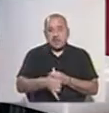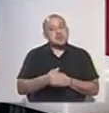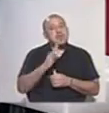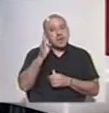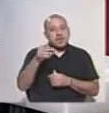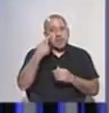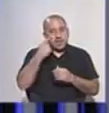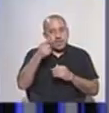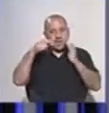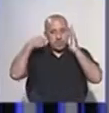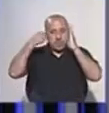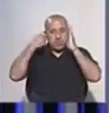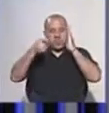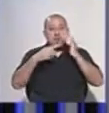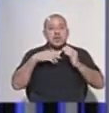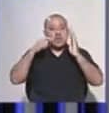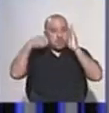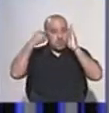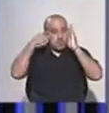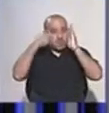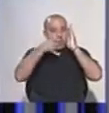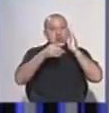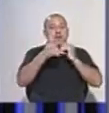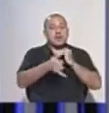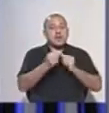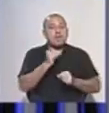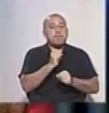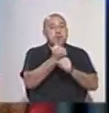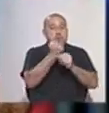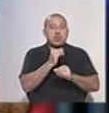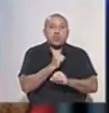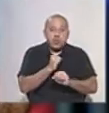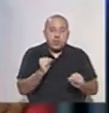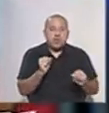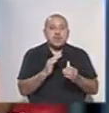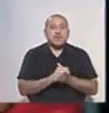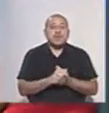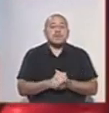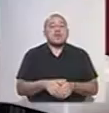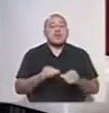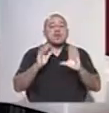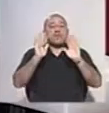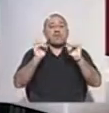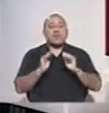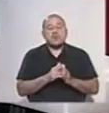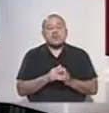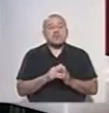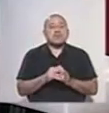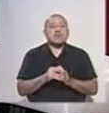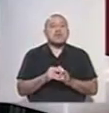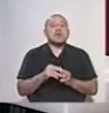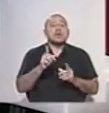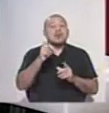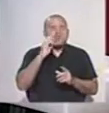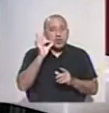buena. Es una película que uno está nominada al Oscar y uno entiende por qué está nominada. Impecable, Majo. Nos fuimos, se acabó lo que nos se daba. Nos fuimos. Le agradecemos una, a todos los